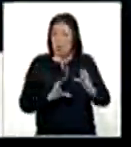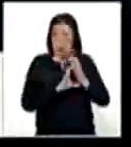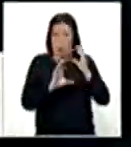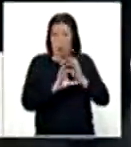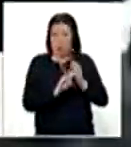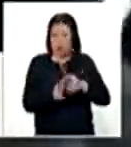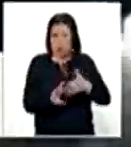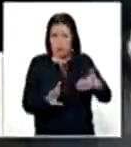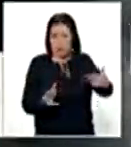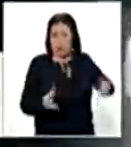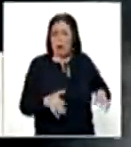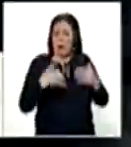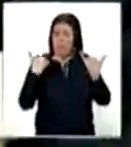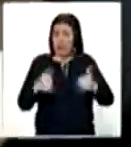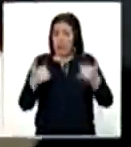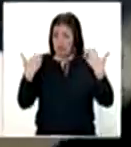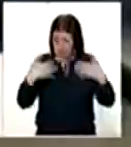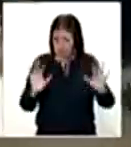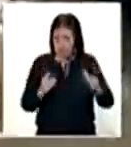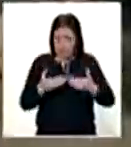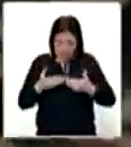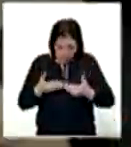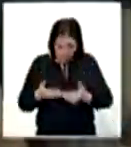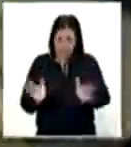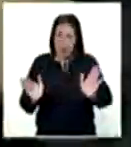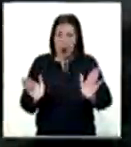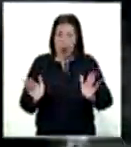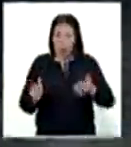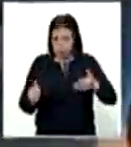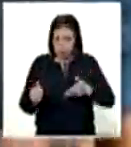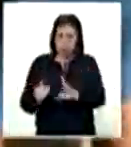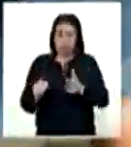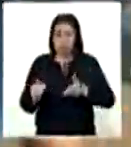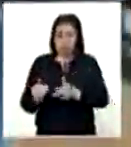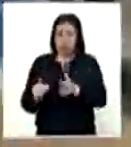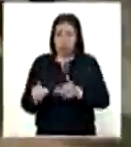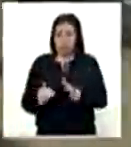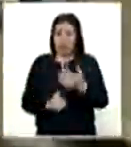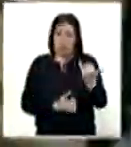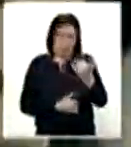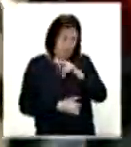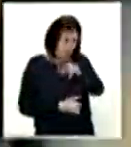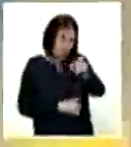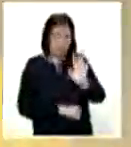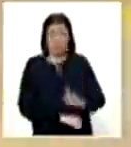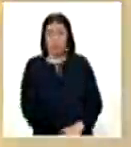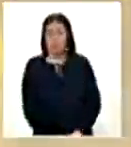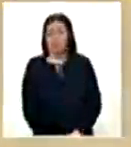esta hora ya se ha reabierto entonces la carretera central después de lo que están viendo en imágenes.